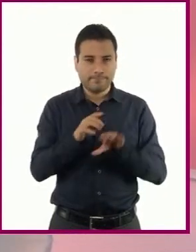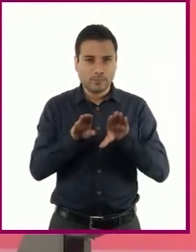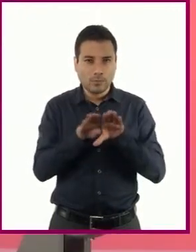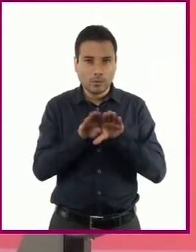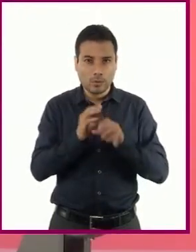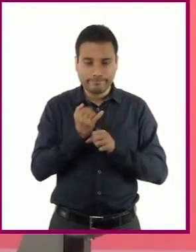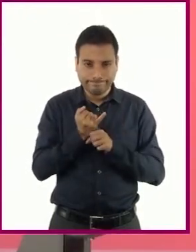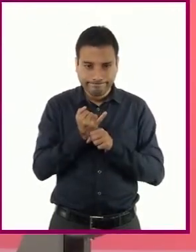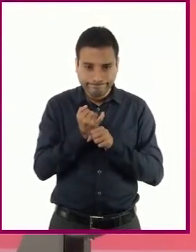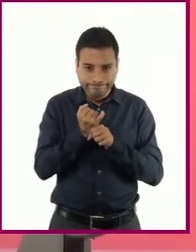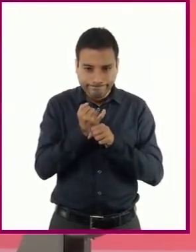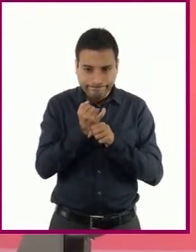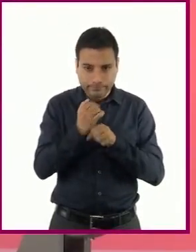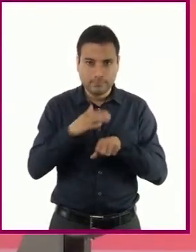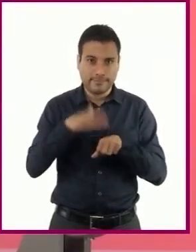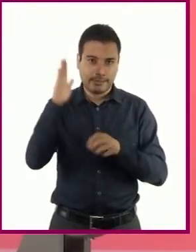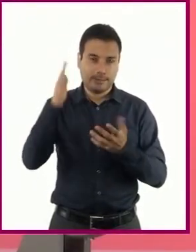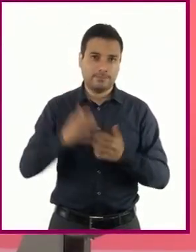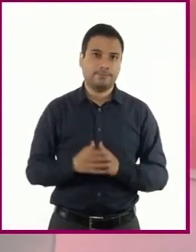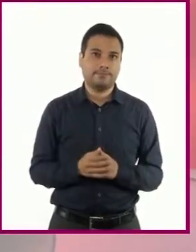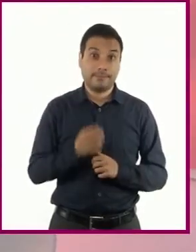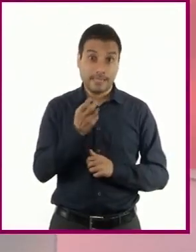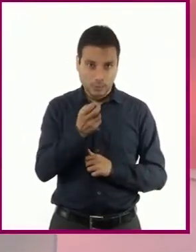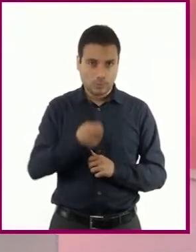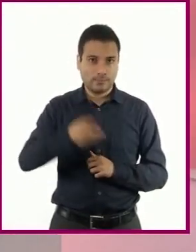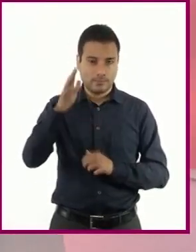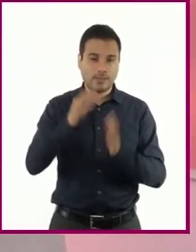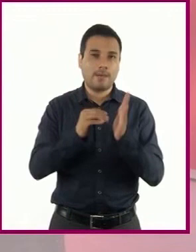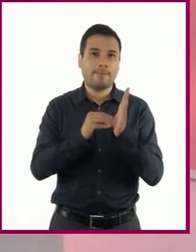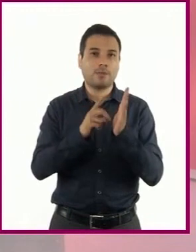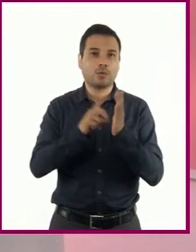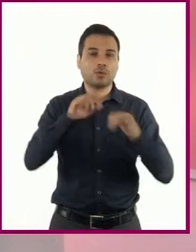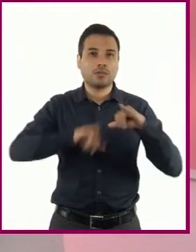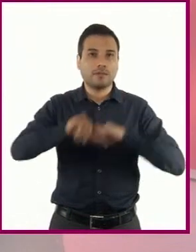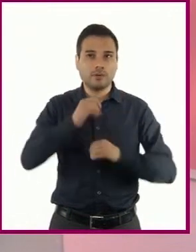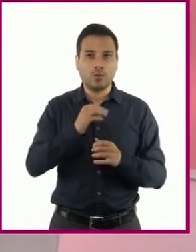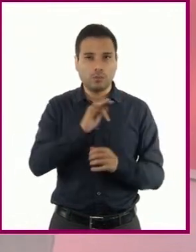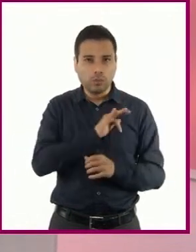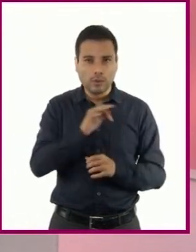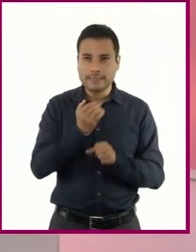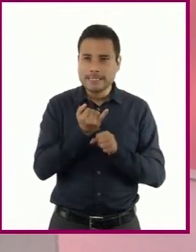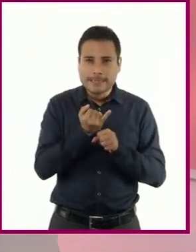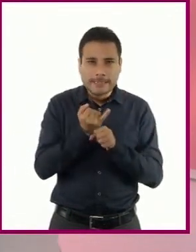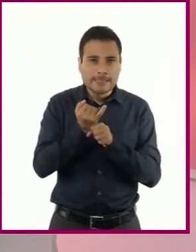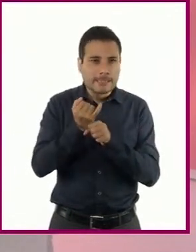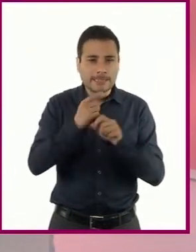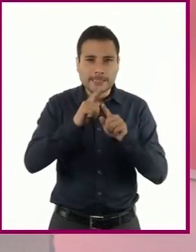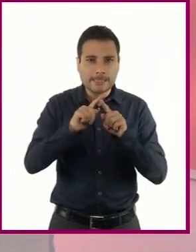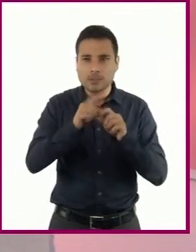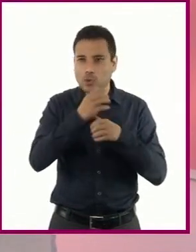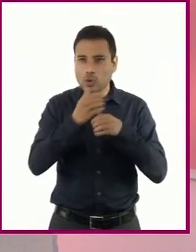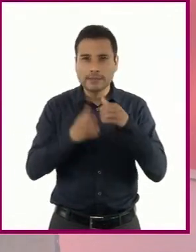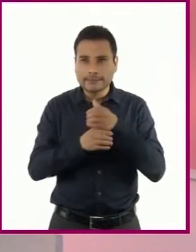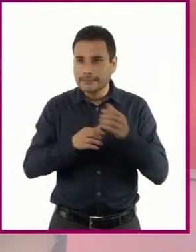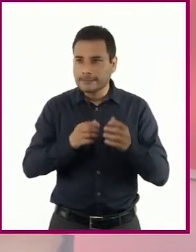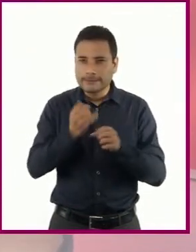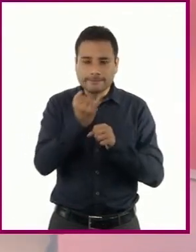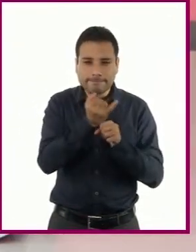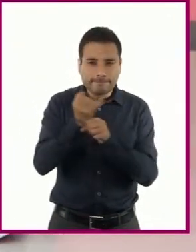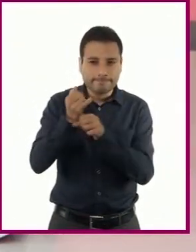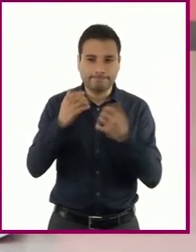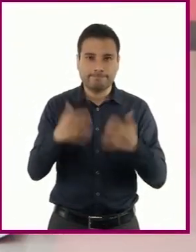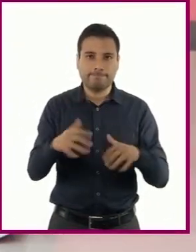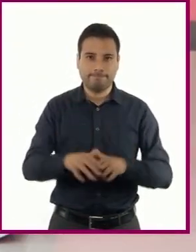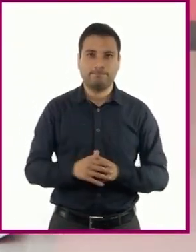introducirnos al fenómeno que conocemos como método científico. Somos capaces de preguntarnos, de explorar y tratar de respondernos a esas preguntas.